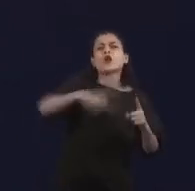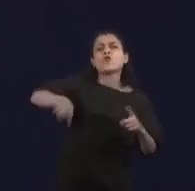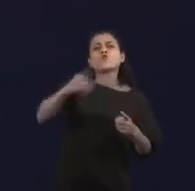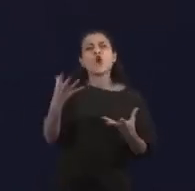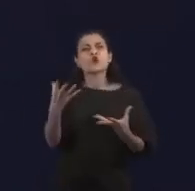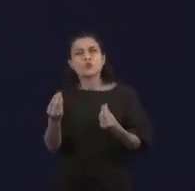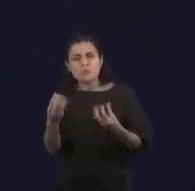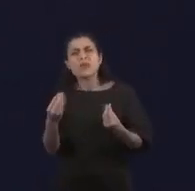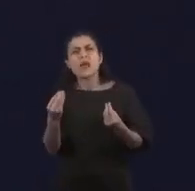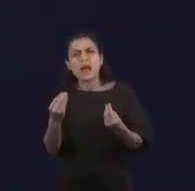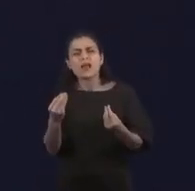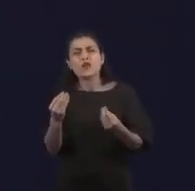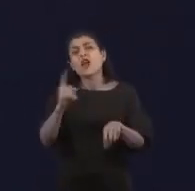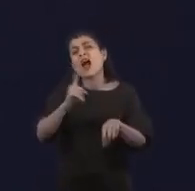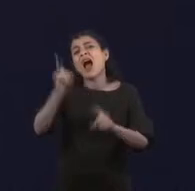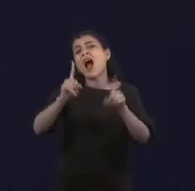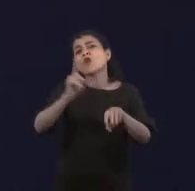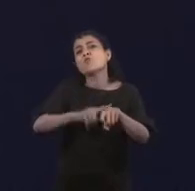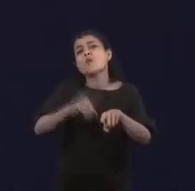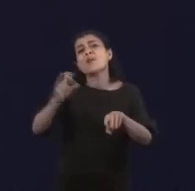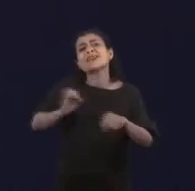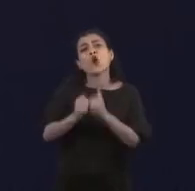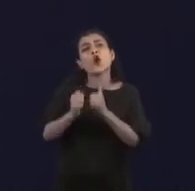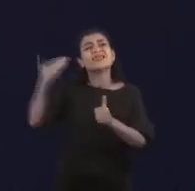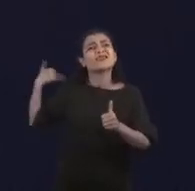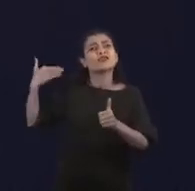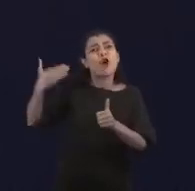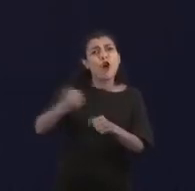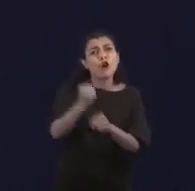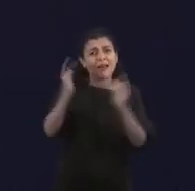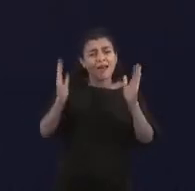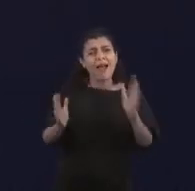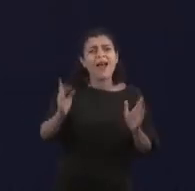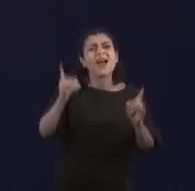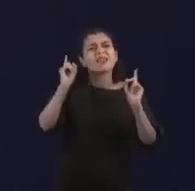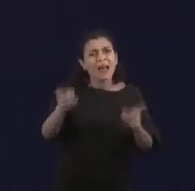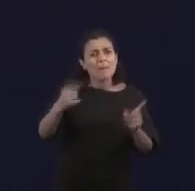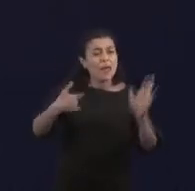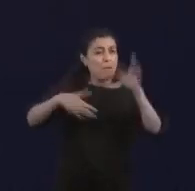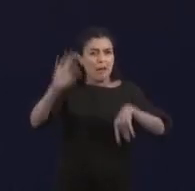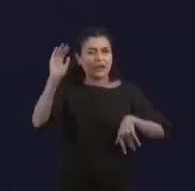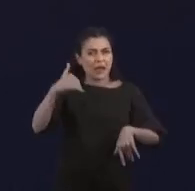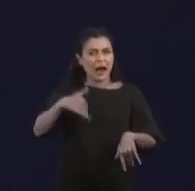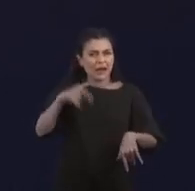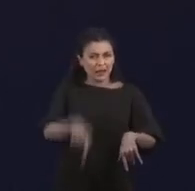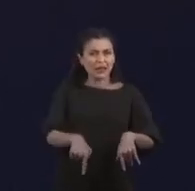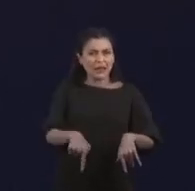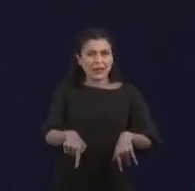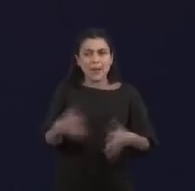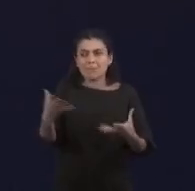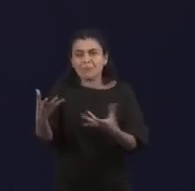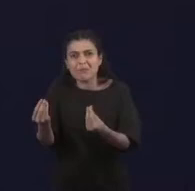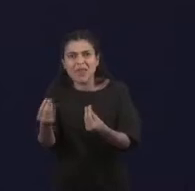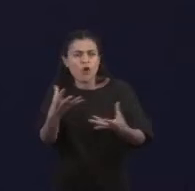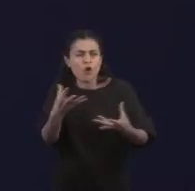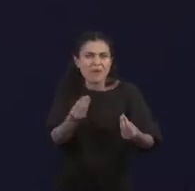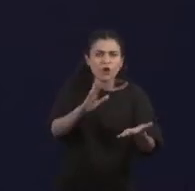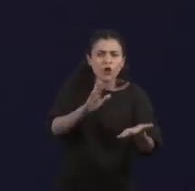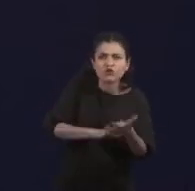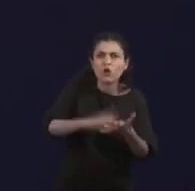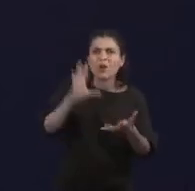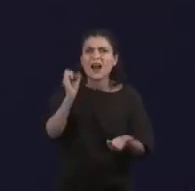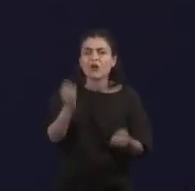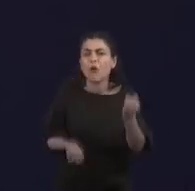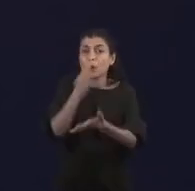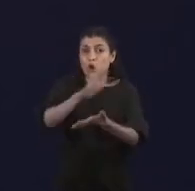en otras etapas de la historia y mucho más en la Argentina. Perderle el miedo a que la inteligencia artificial pueda tener